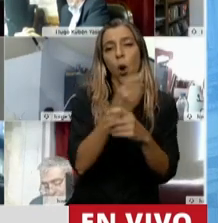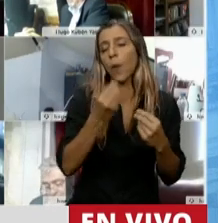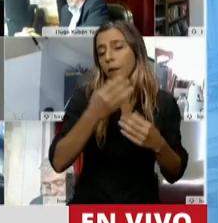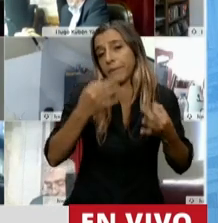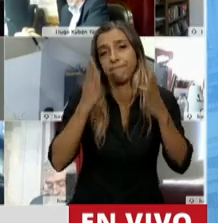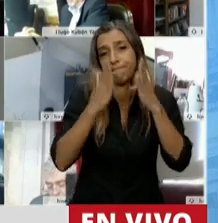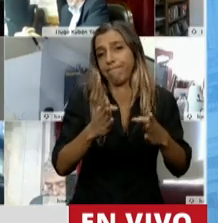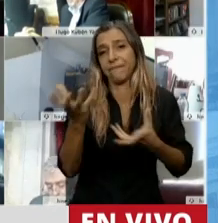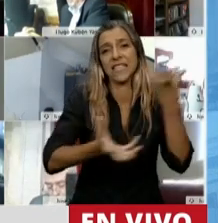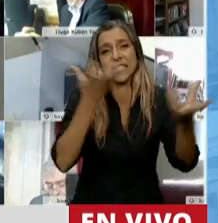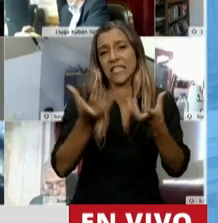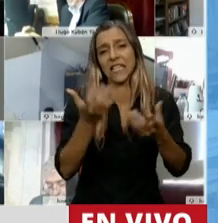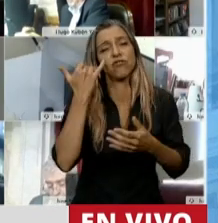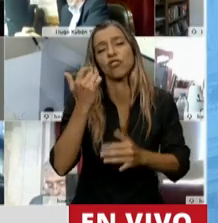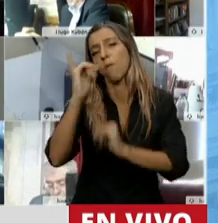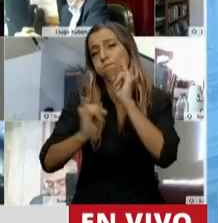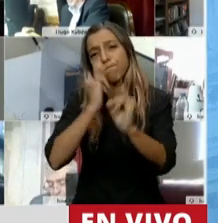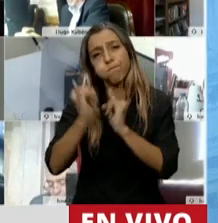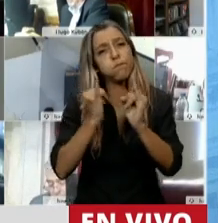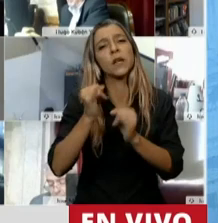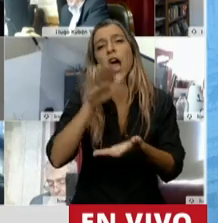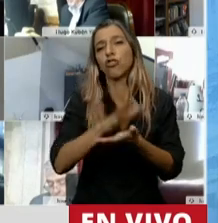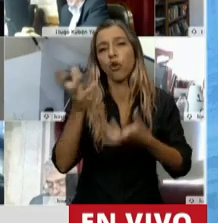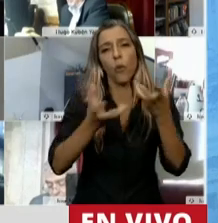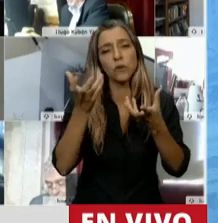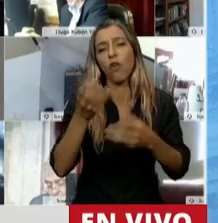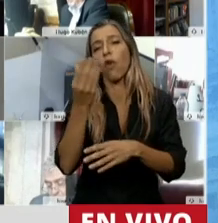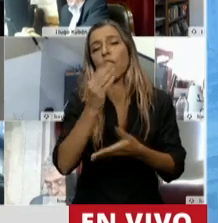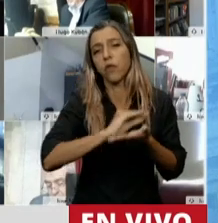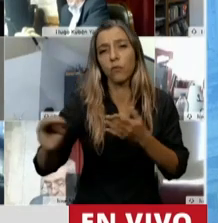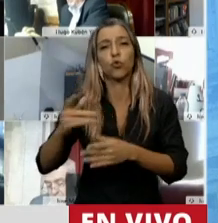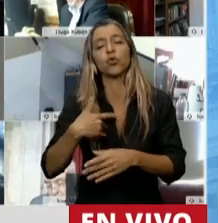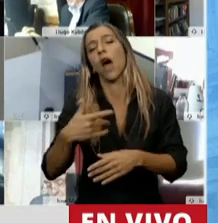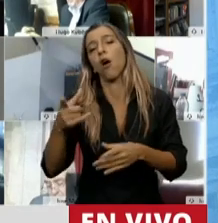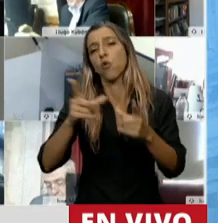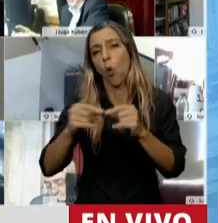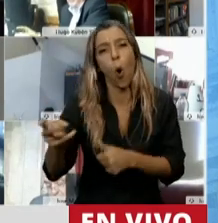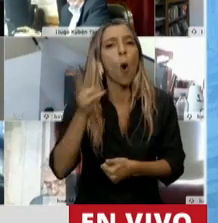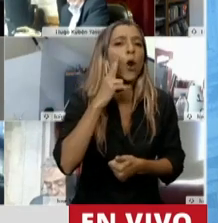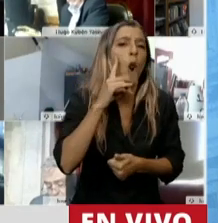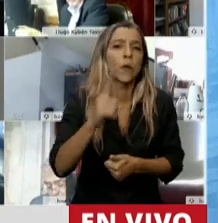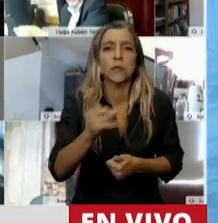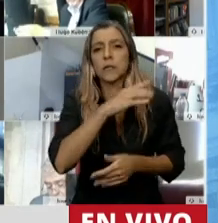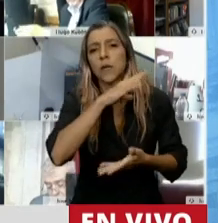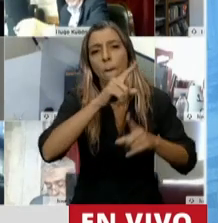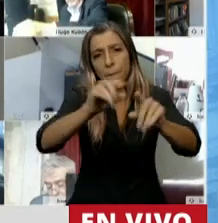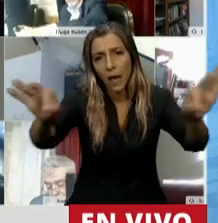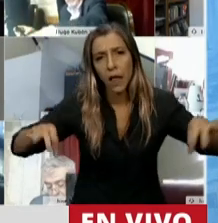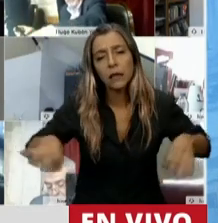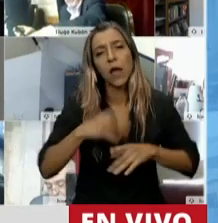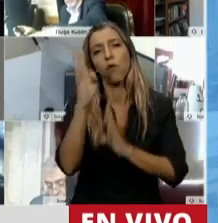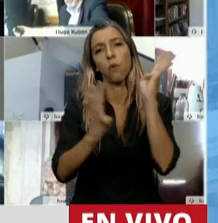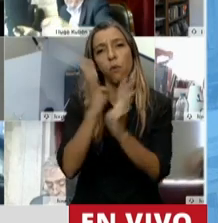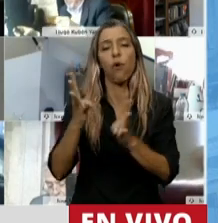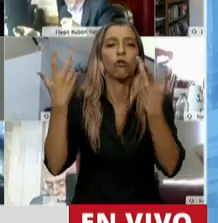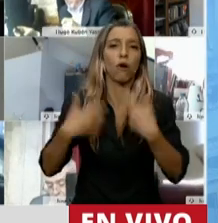incendios extendidos, lo explicaron diputados y diputadas, todo el mundo dio los números, 900.000 hectáreas de bosques nativos